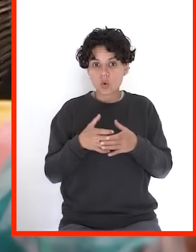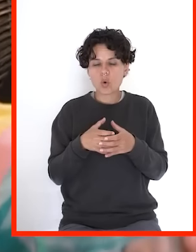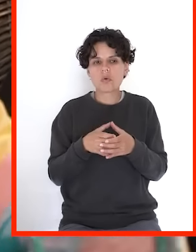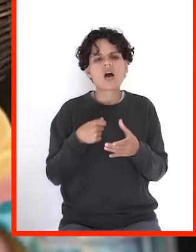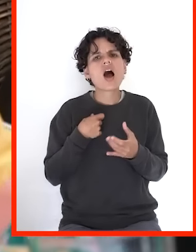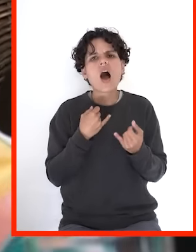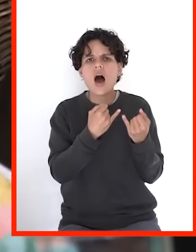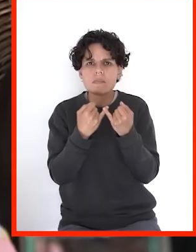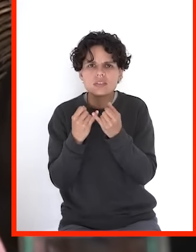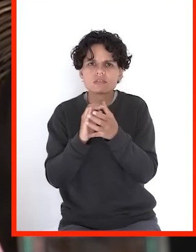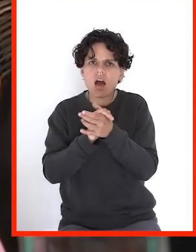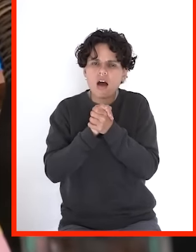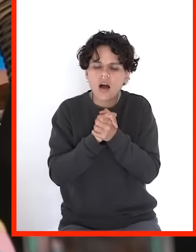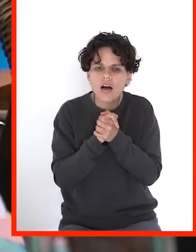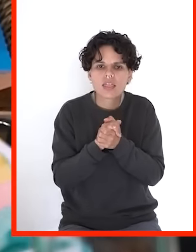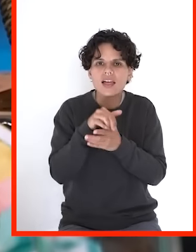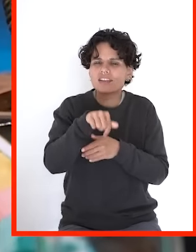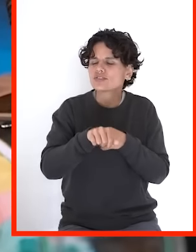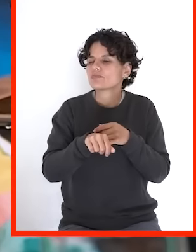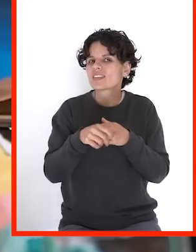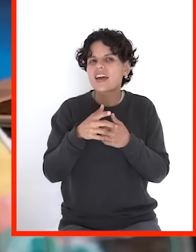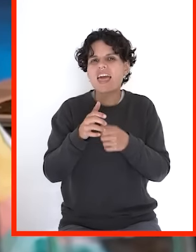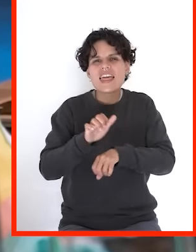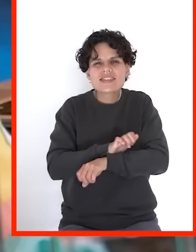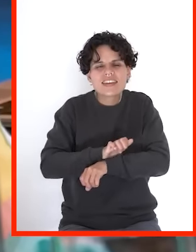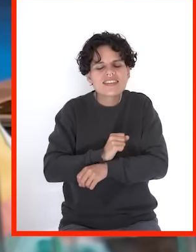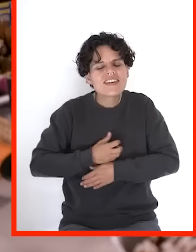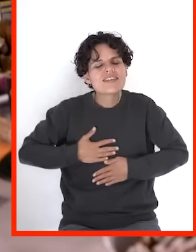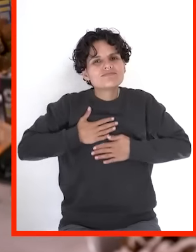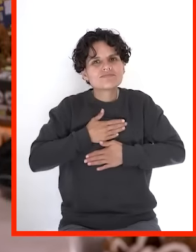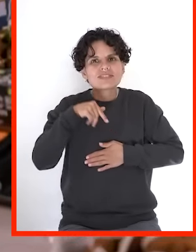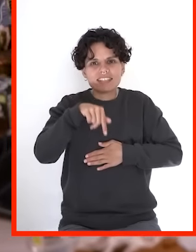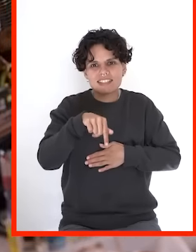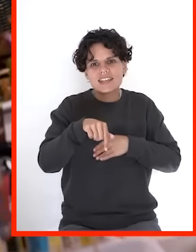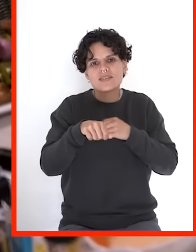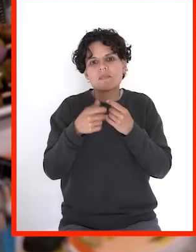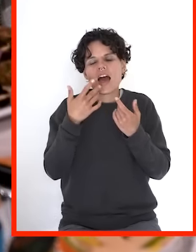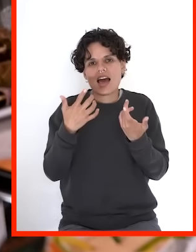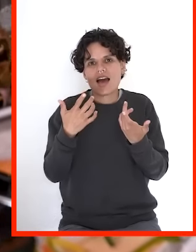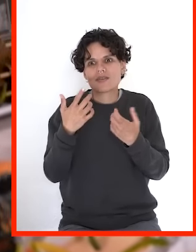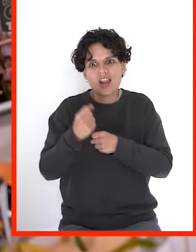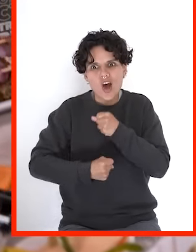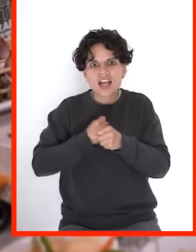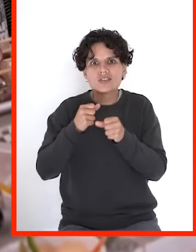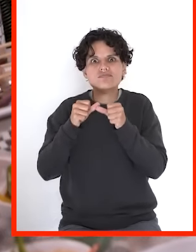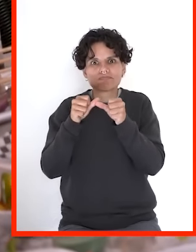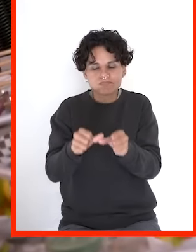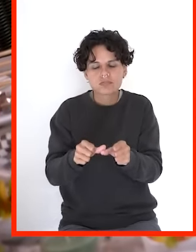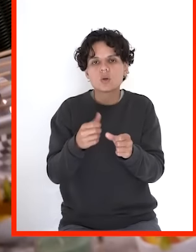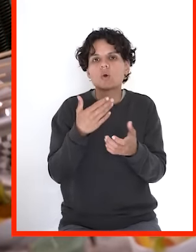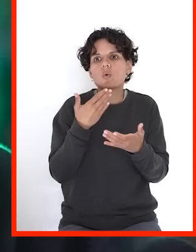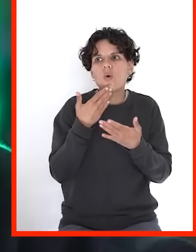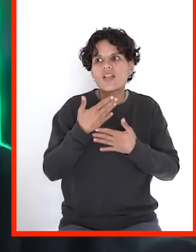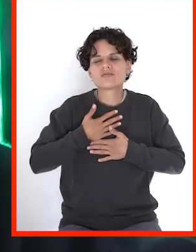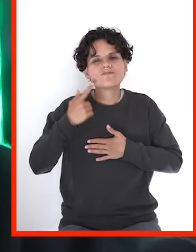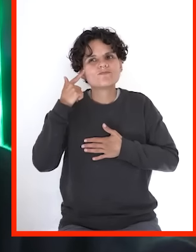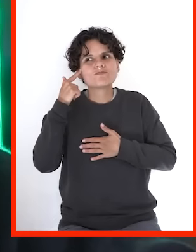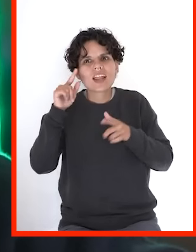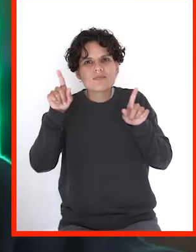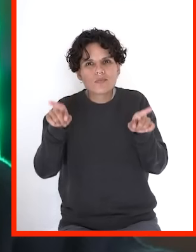amistad, es lo principal como para llevar tantos años. Al momento de hacer música, la sinceridad con nosotros